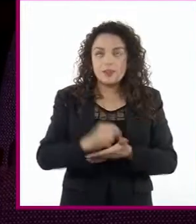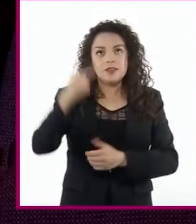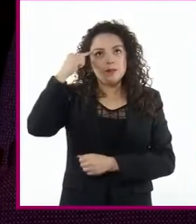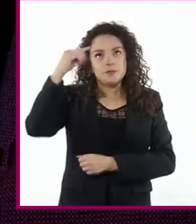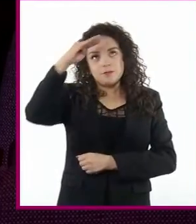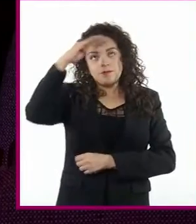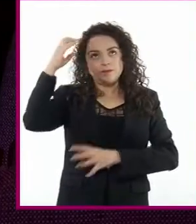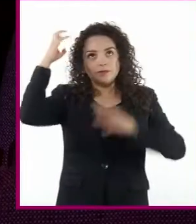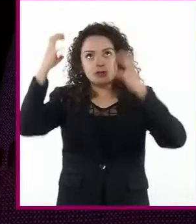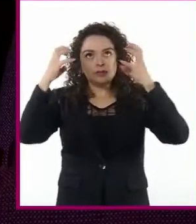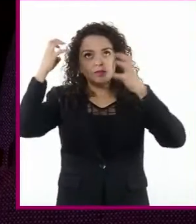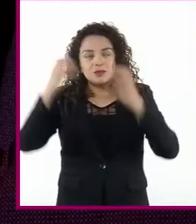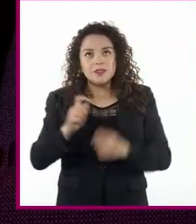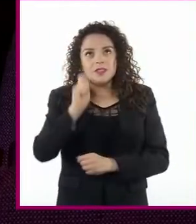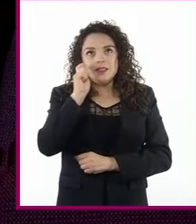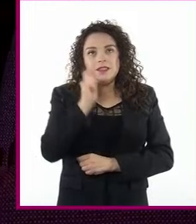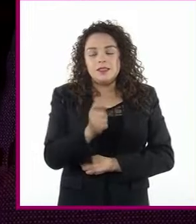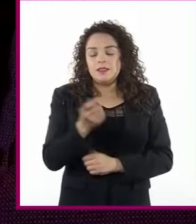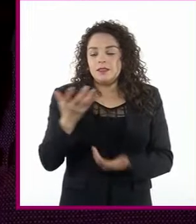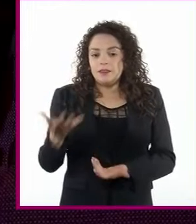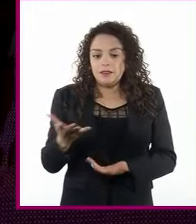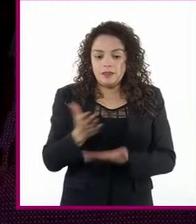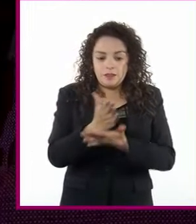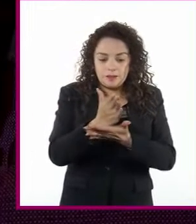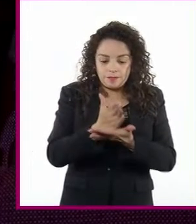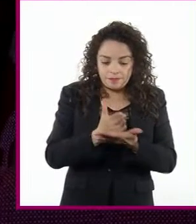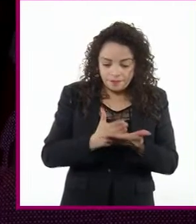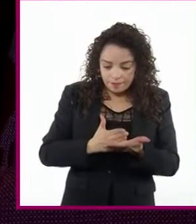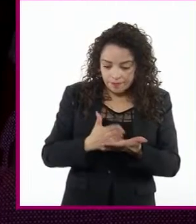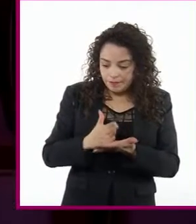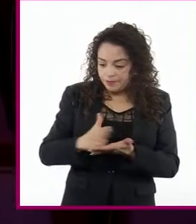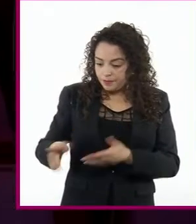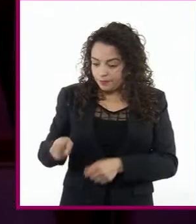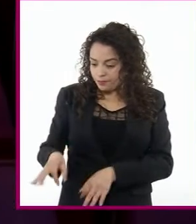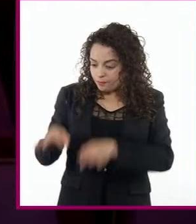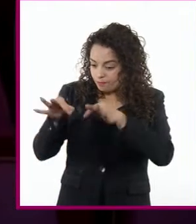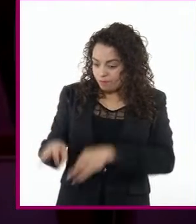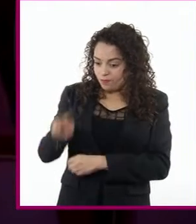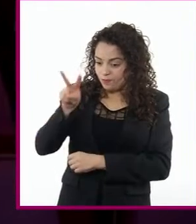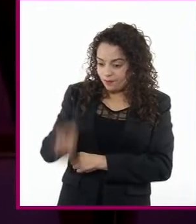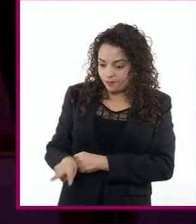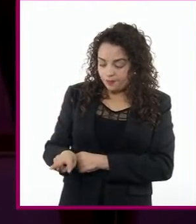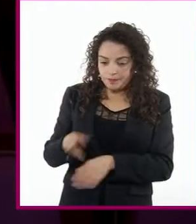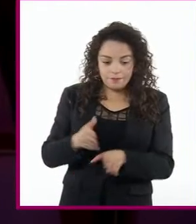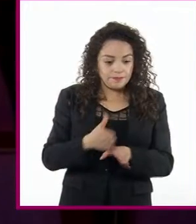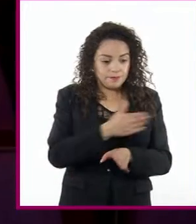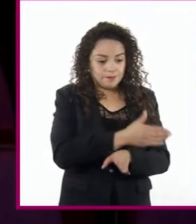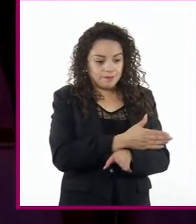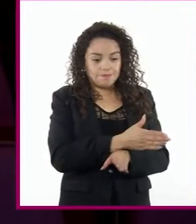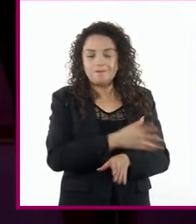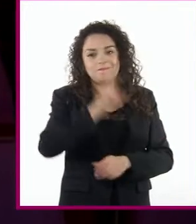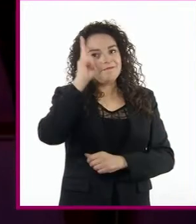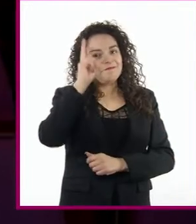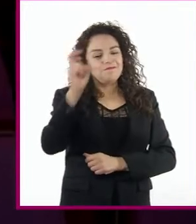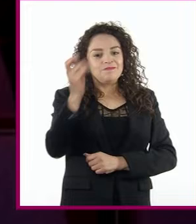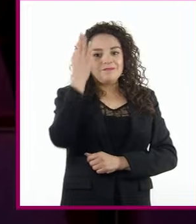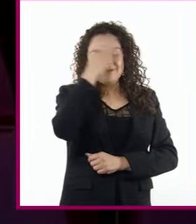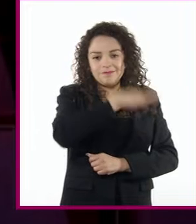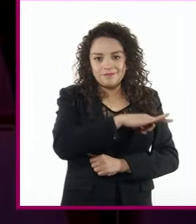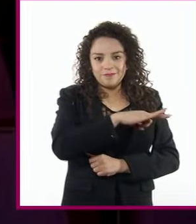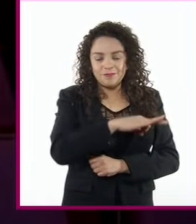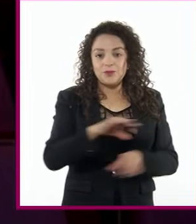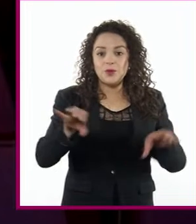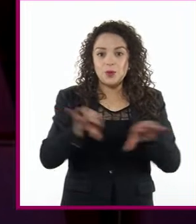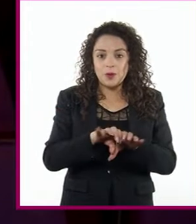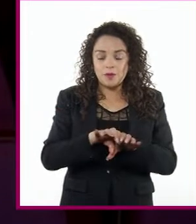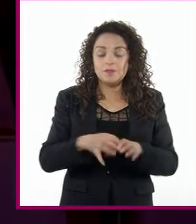línea fina que separa la realidad del espectador y la ficción de la obra, mediante